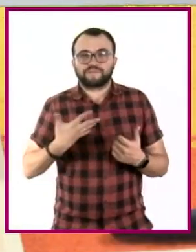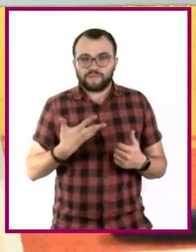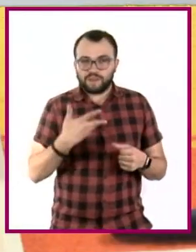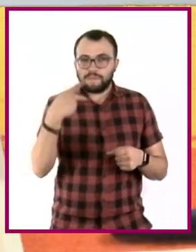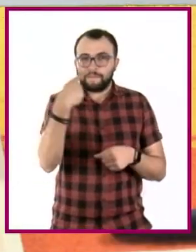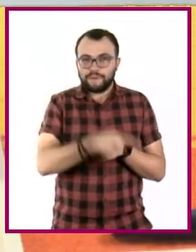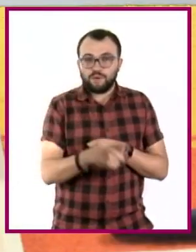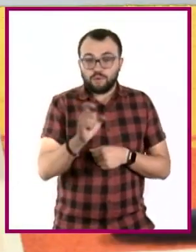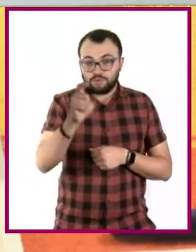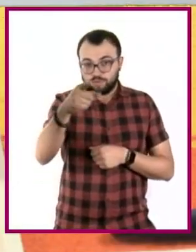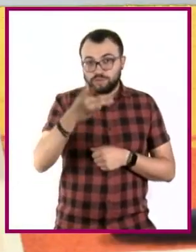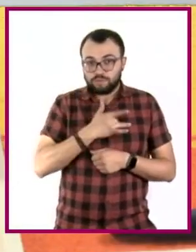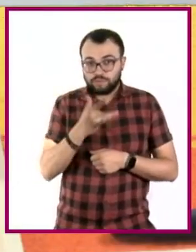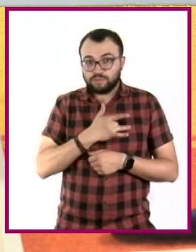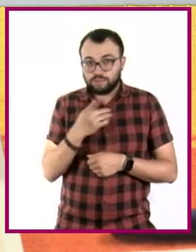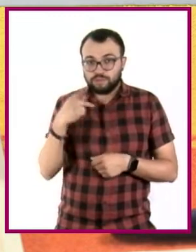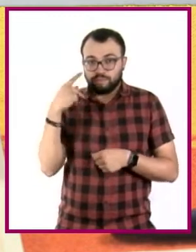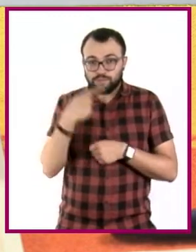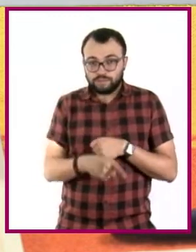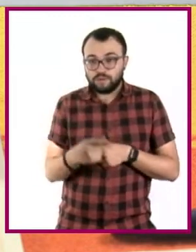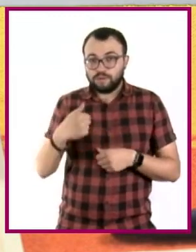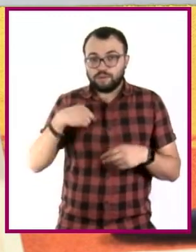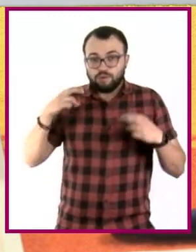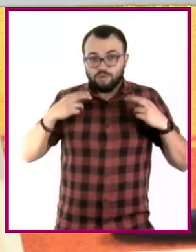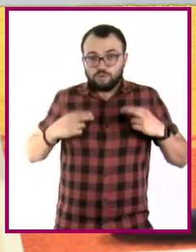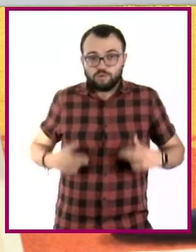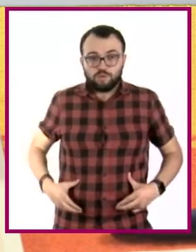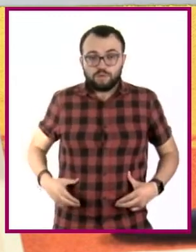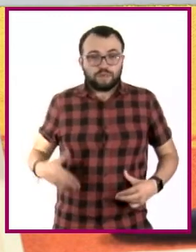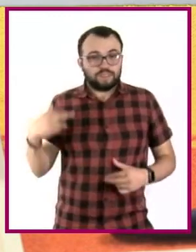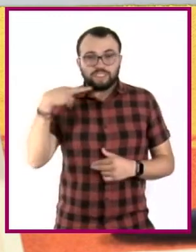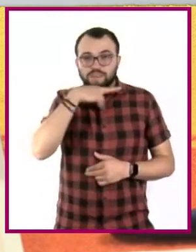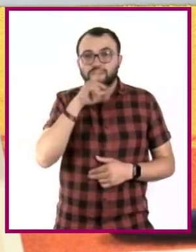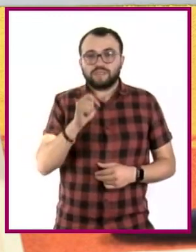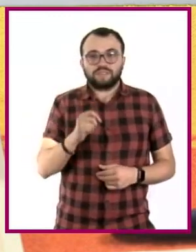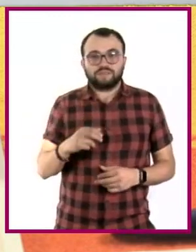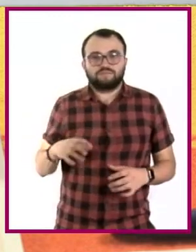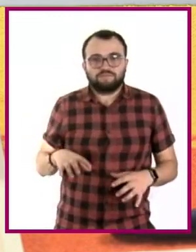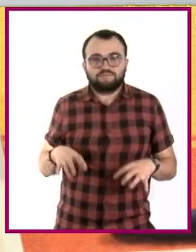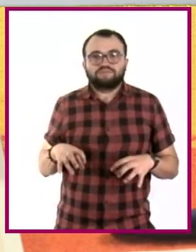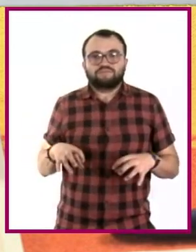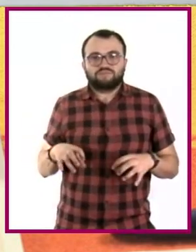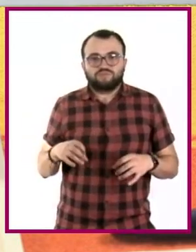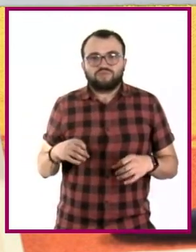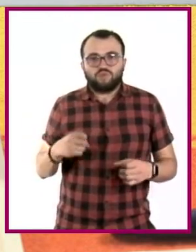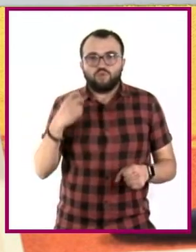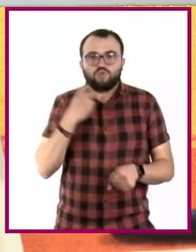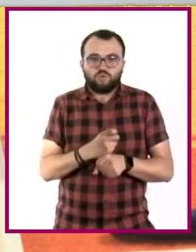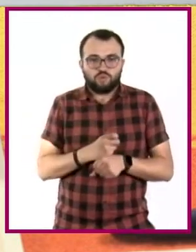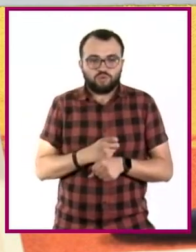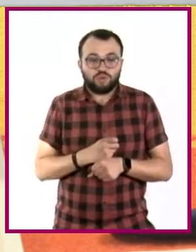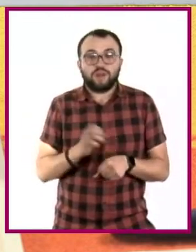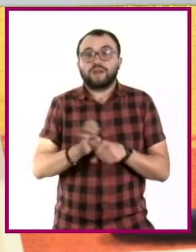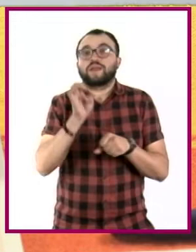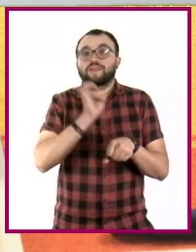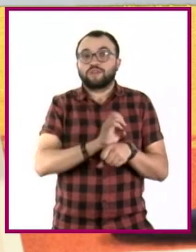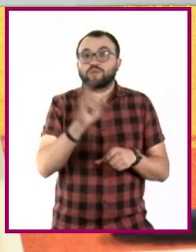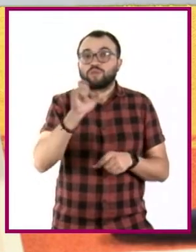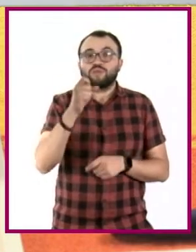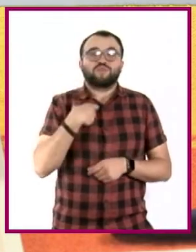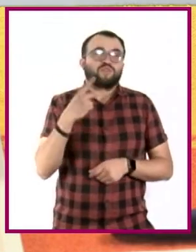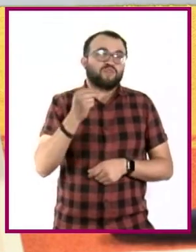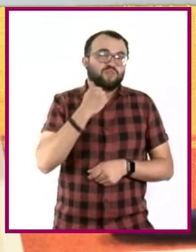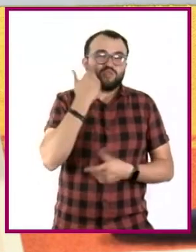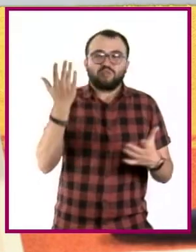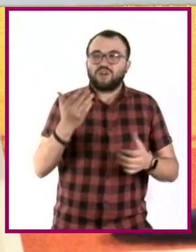cuando nos sentimos en riesgo, nuestro cuerpo inmediatamente entra en tensión. Y entonces, cuando no queremos